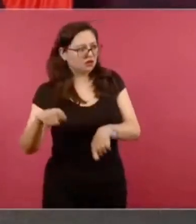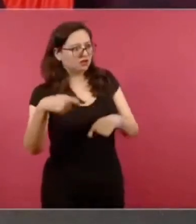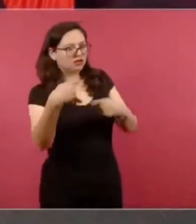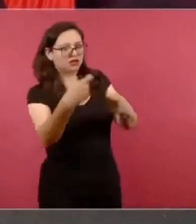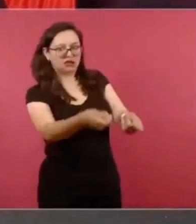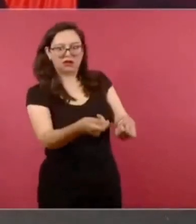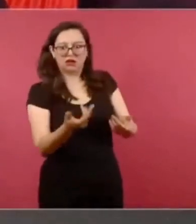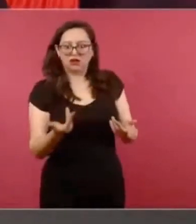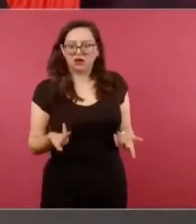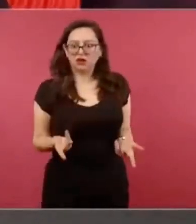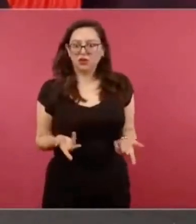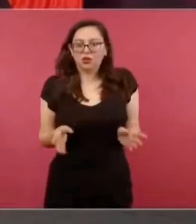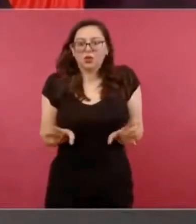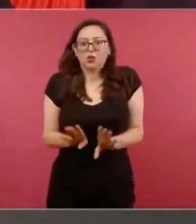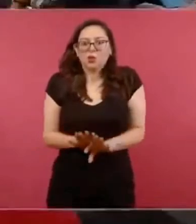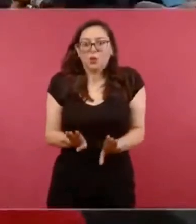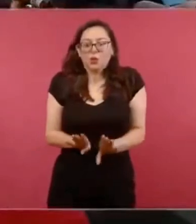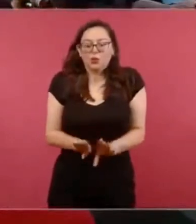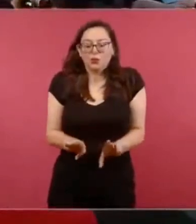y lo premian?